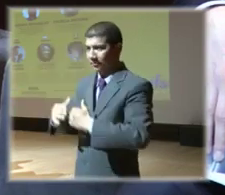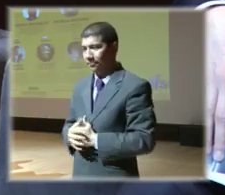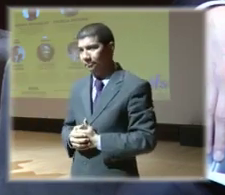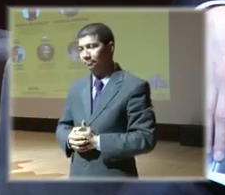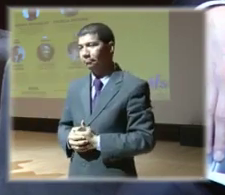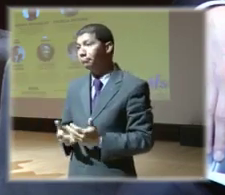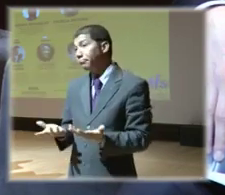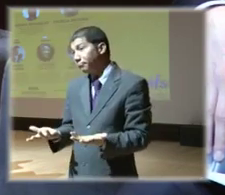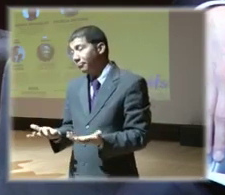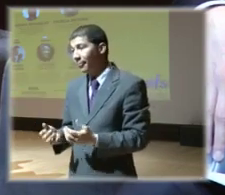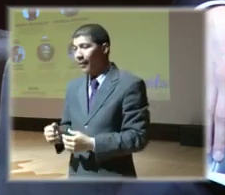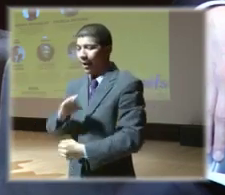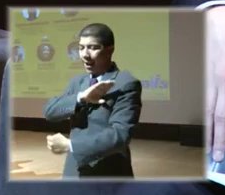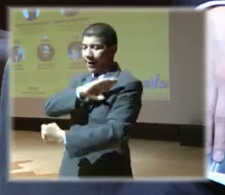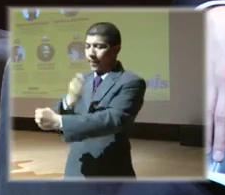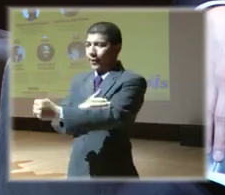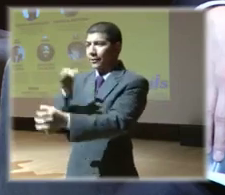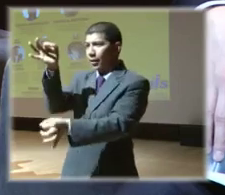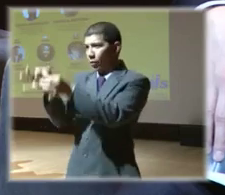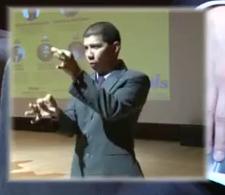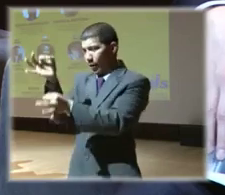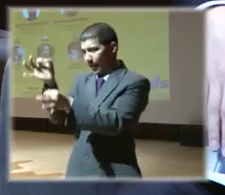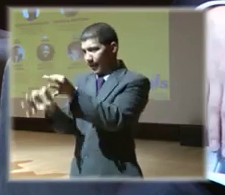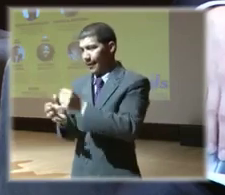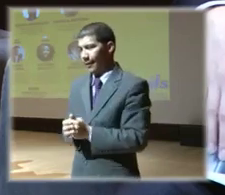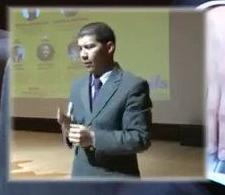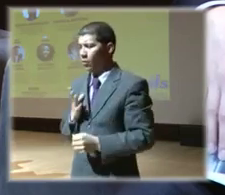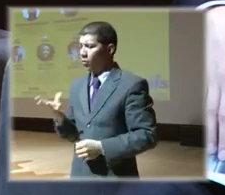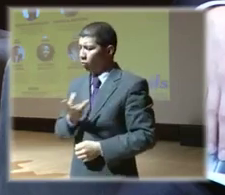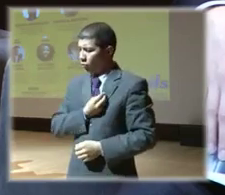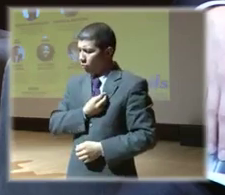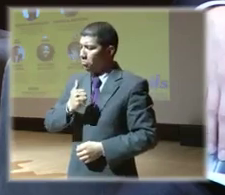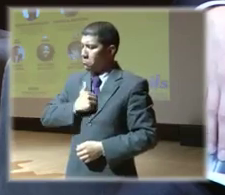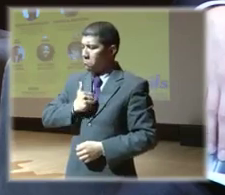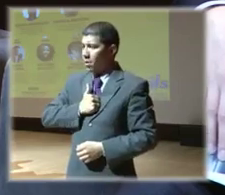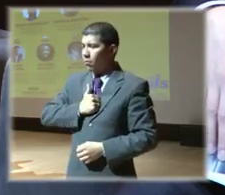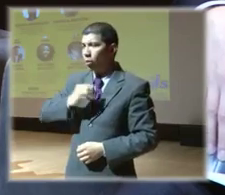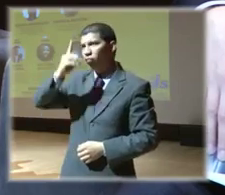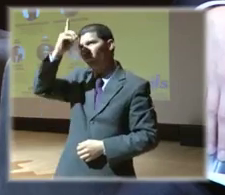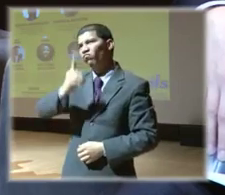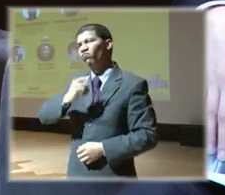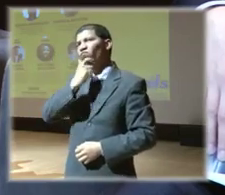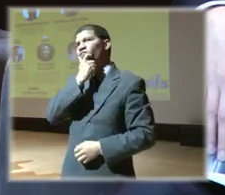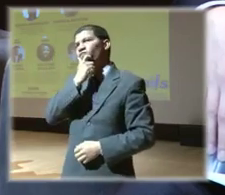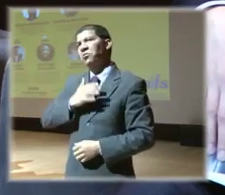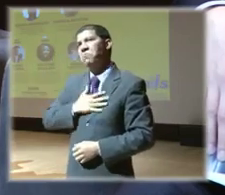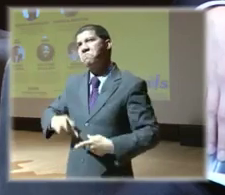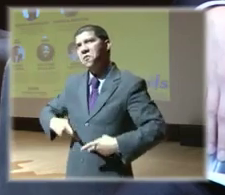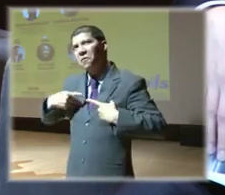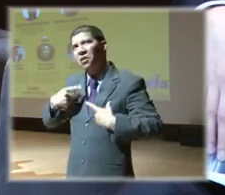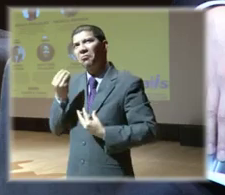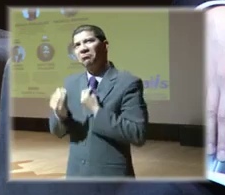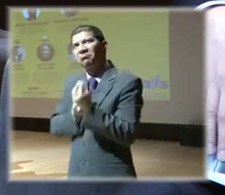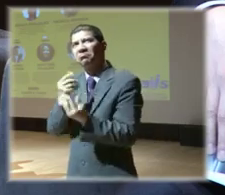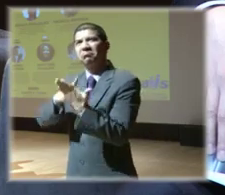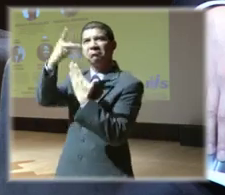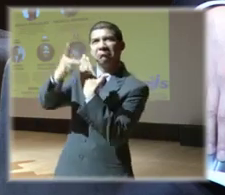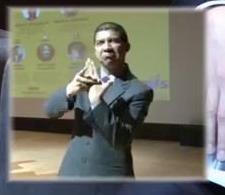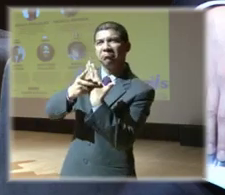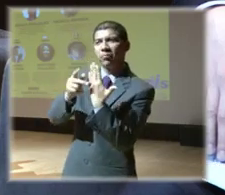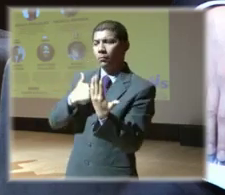Así, la capacidad jurídica es el atributo que nos permite tomar decisiones sobre el proyecto de vida que queremos tener, nos permite decidir